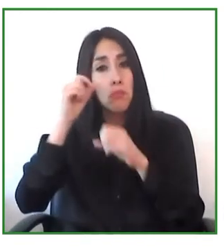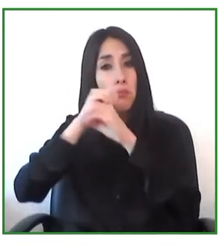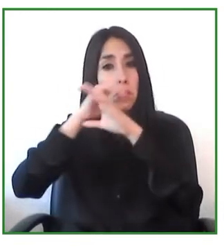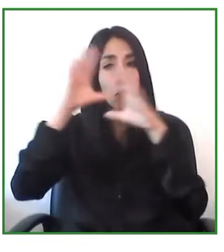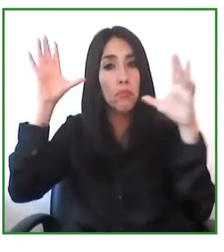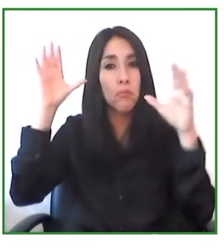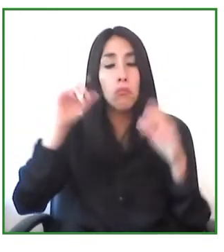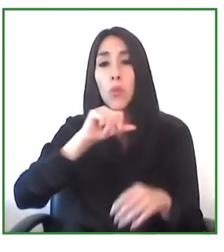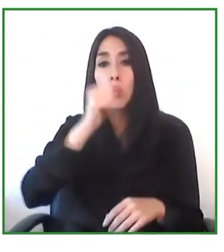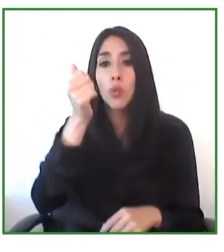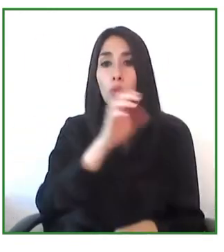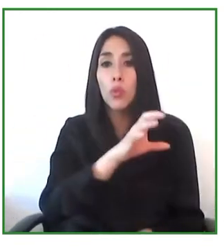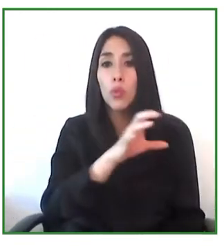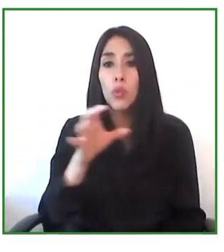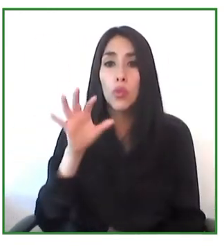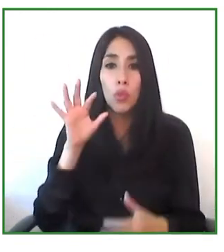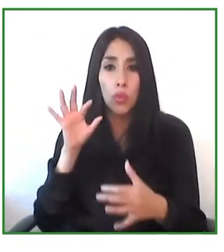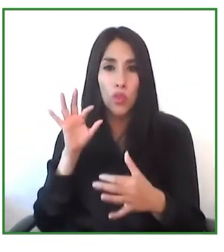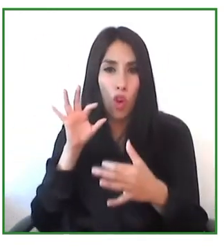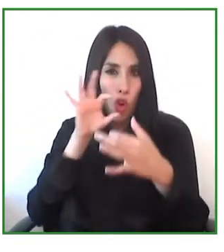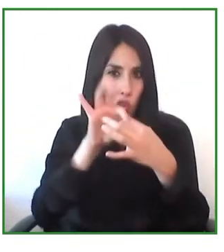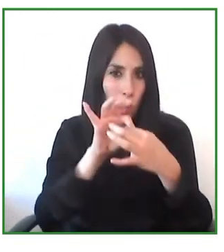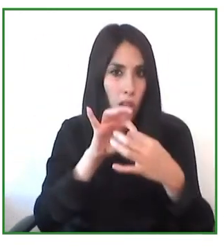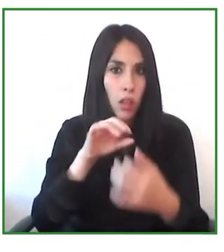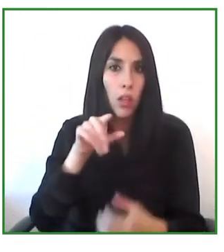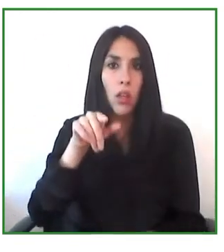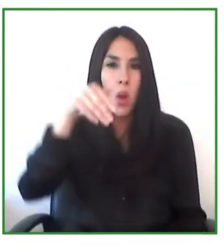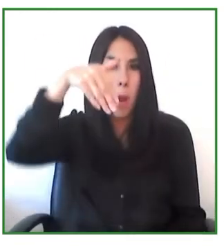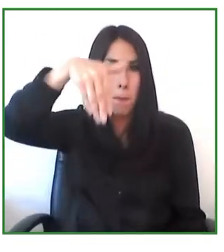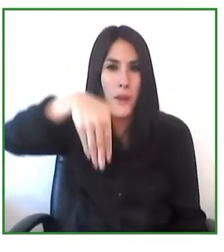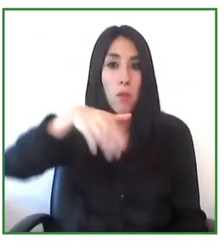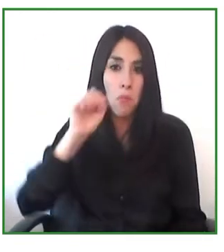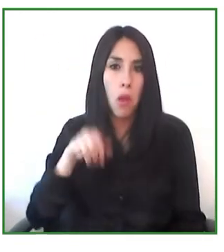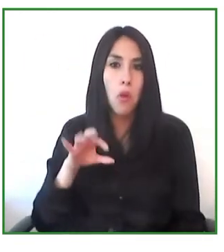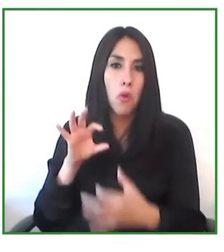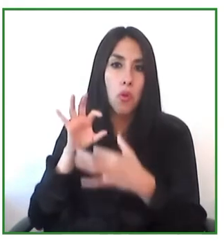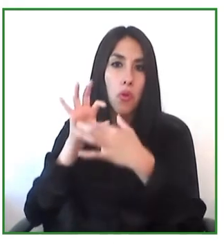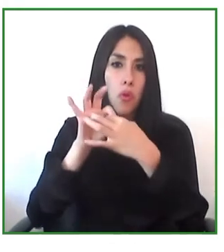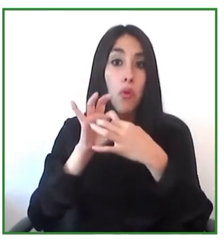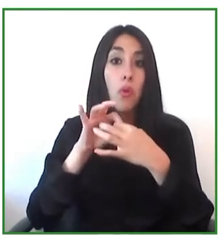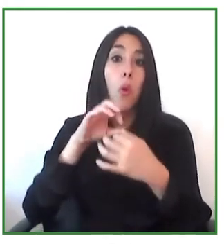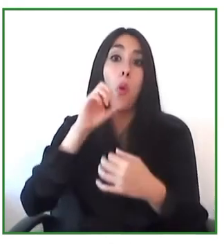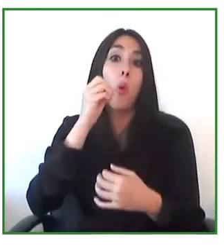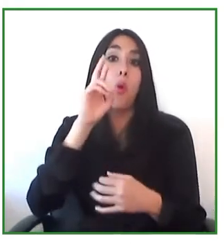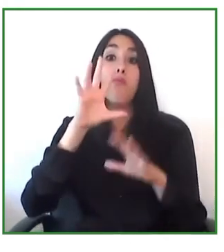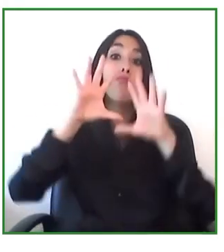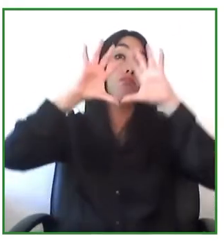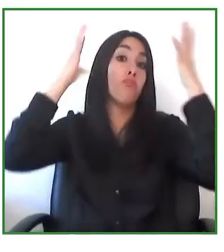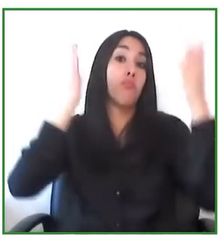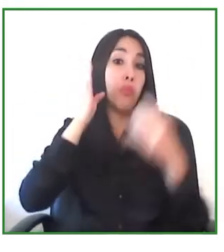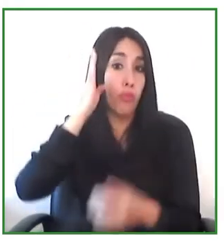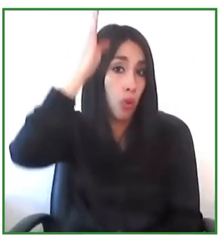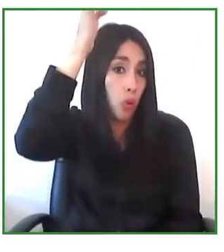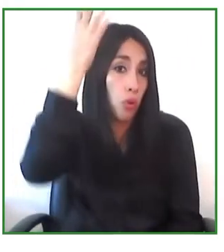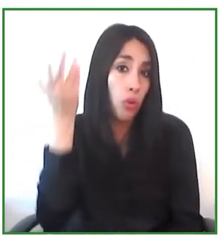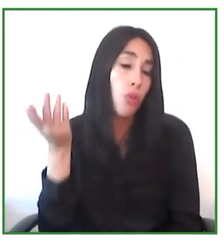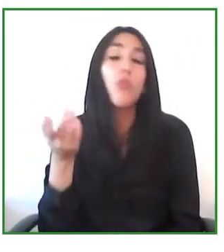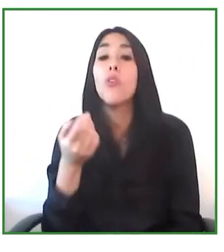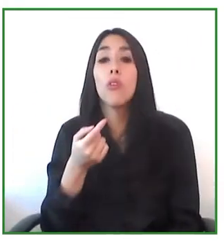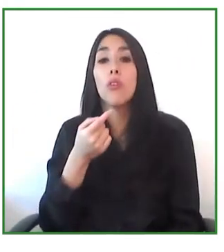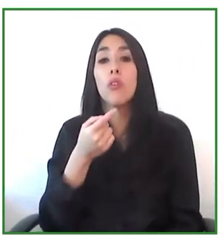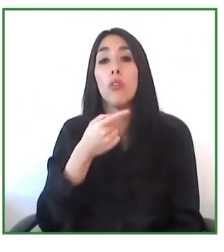y también del mundo. Entonces, para nosotros es muy importante este proyecto en